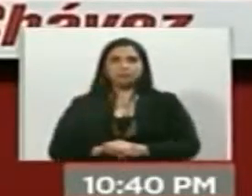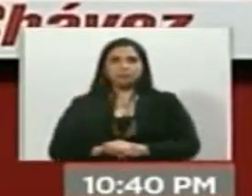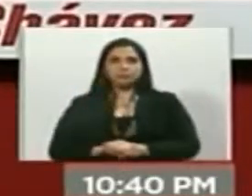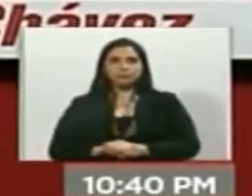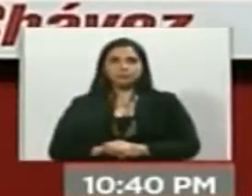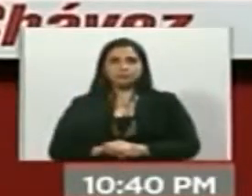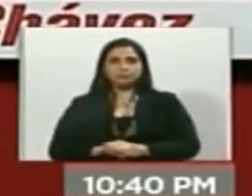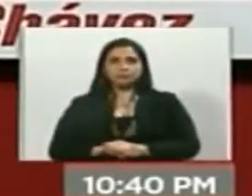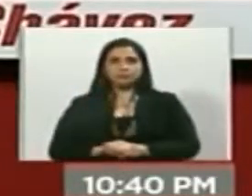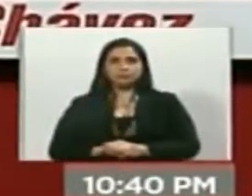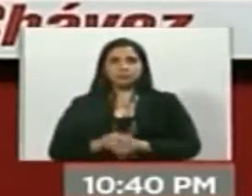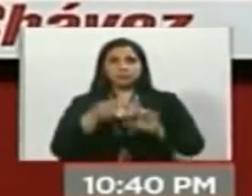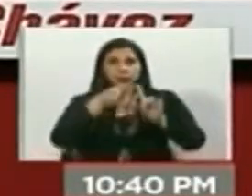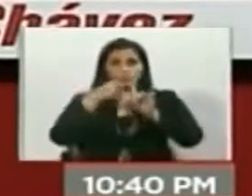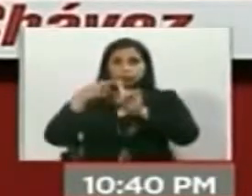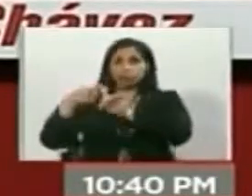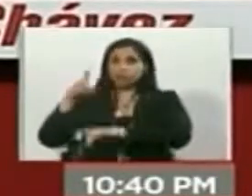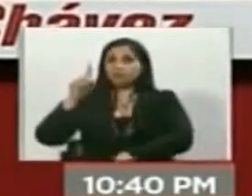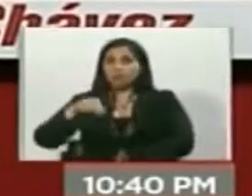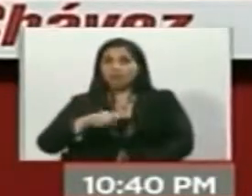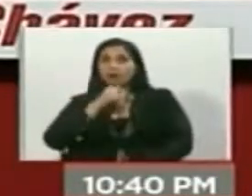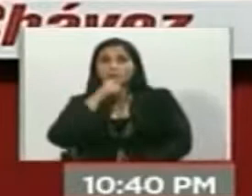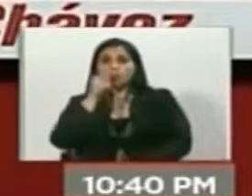Los jóvenes suman también,